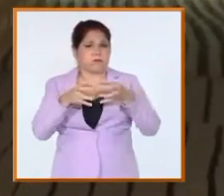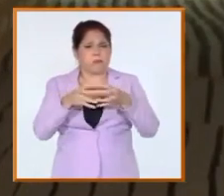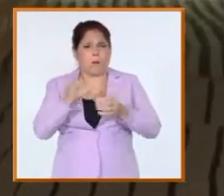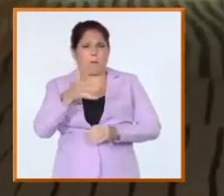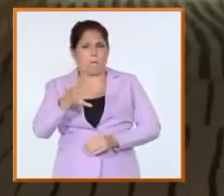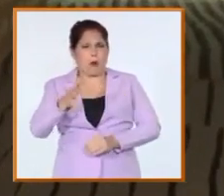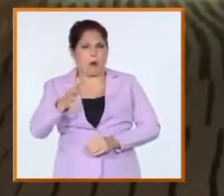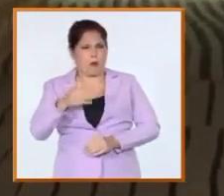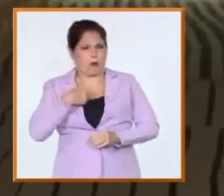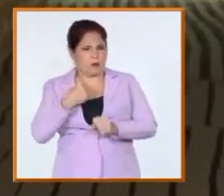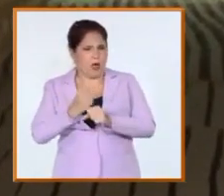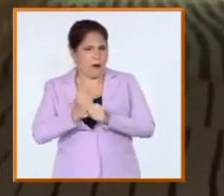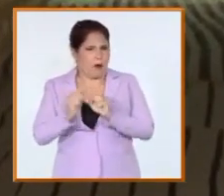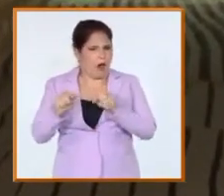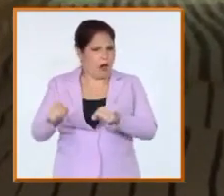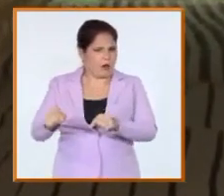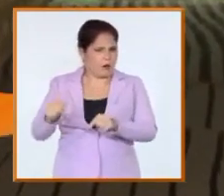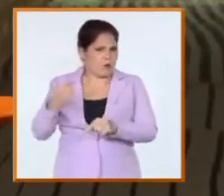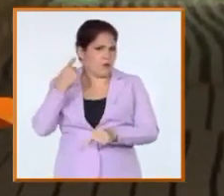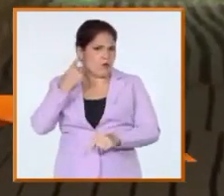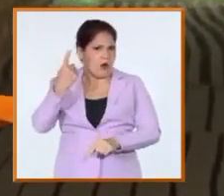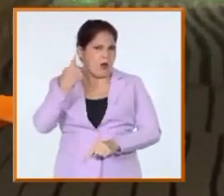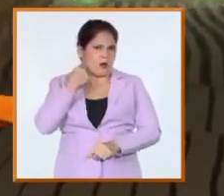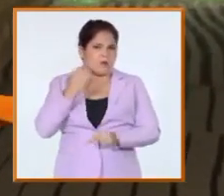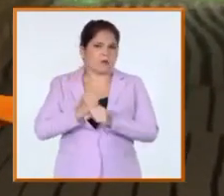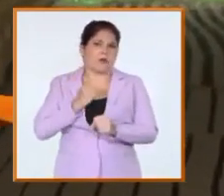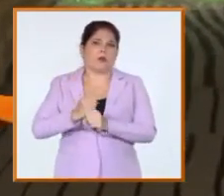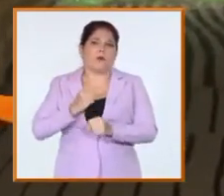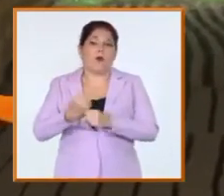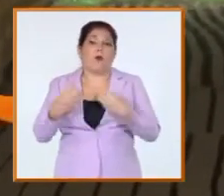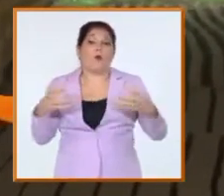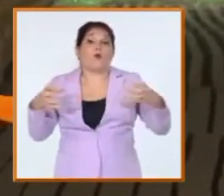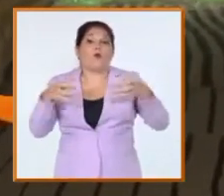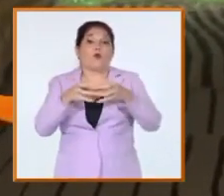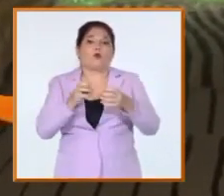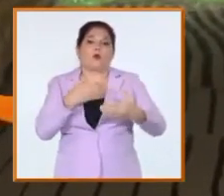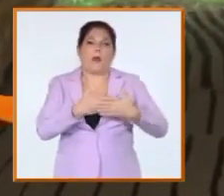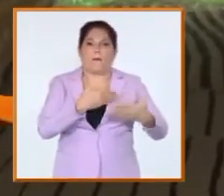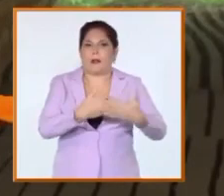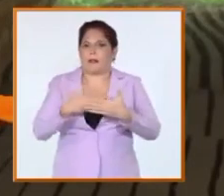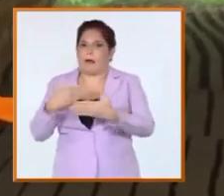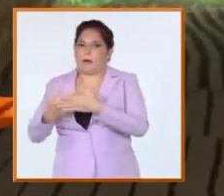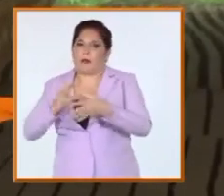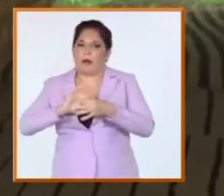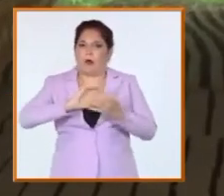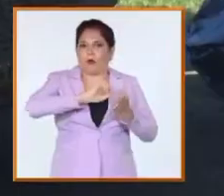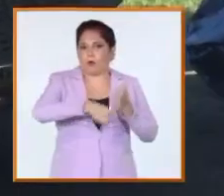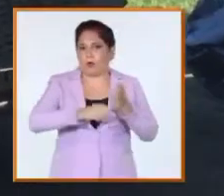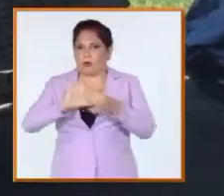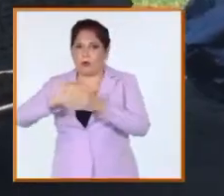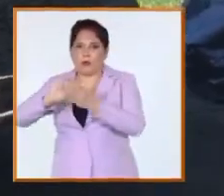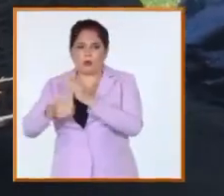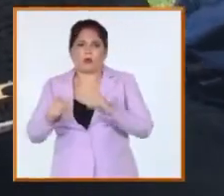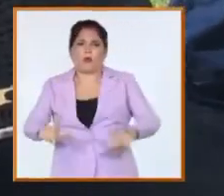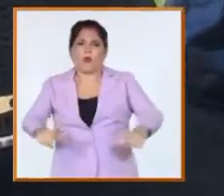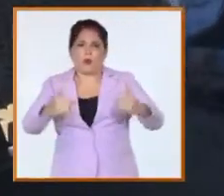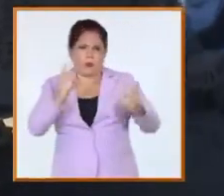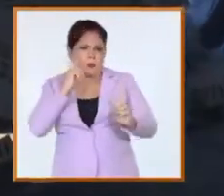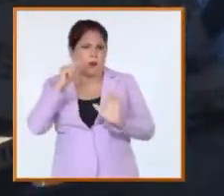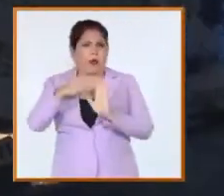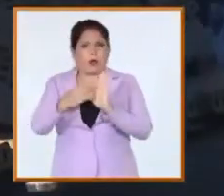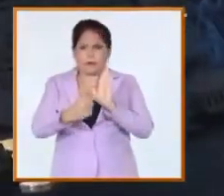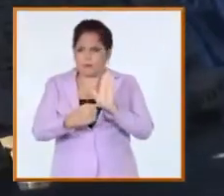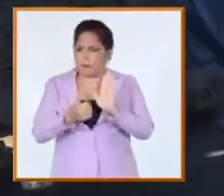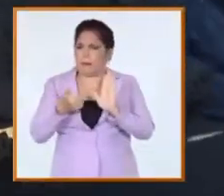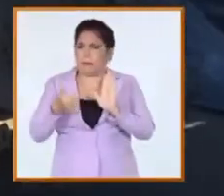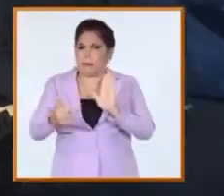alrededor de todo este año que ha pasado para atrás con ellos trabajando y hasta ahora Hemos cumplido de ambas partes y todo ha ido muy bien en estos últimos